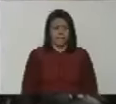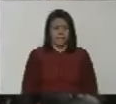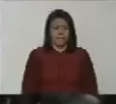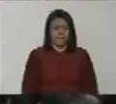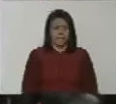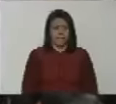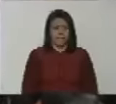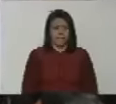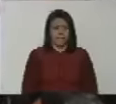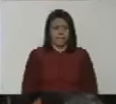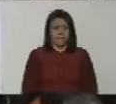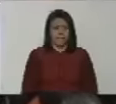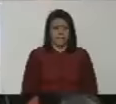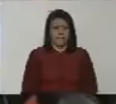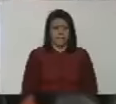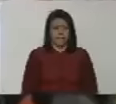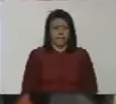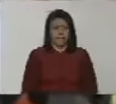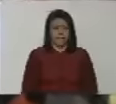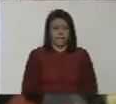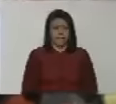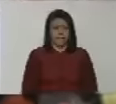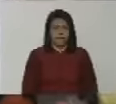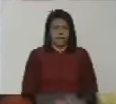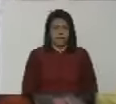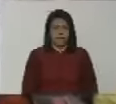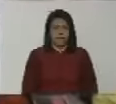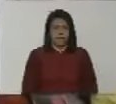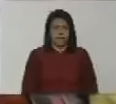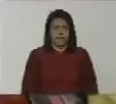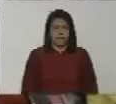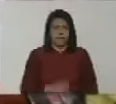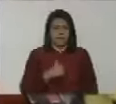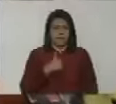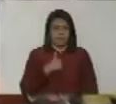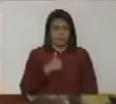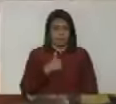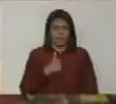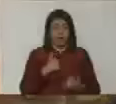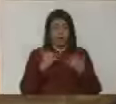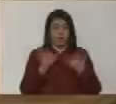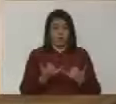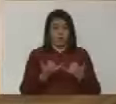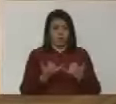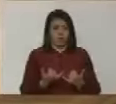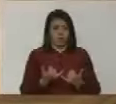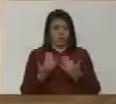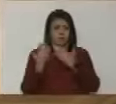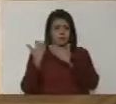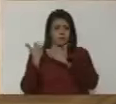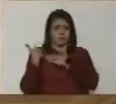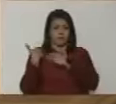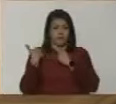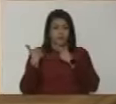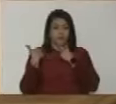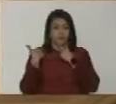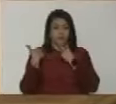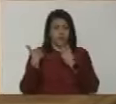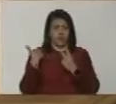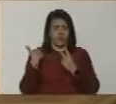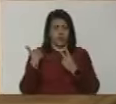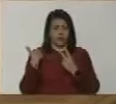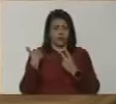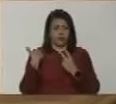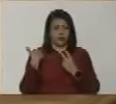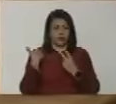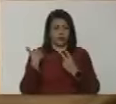Bueno, yo soy en estos momentos una vocera